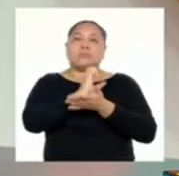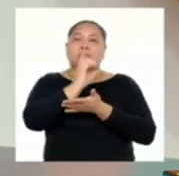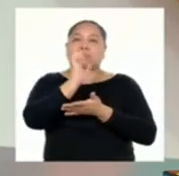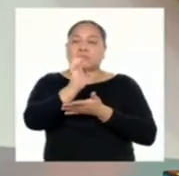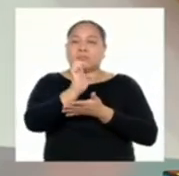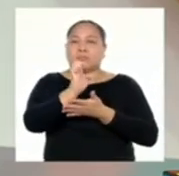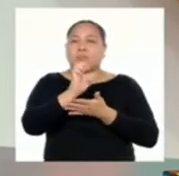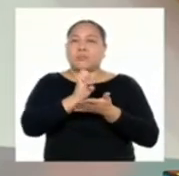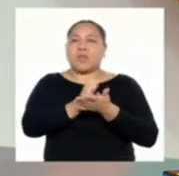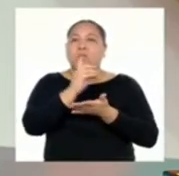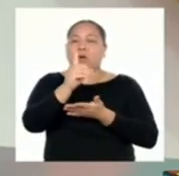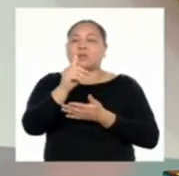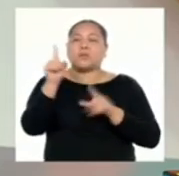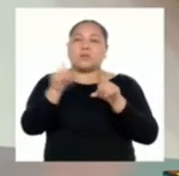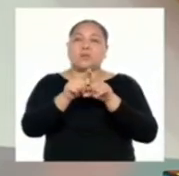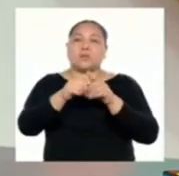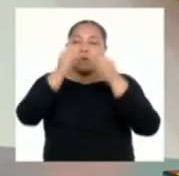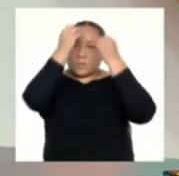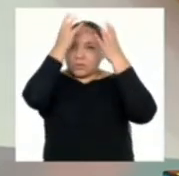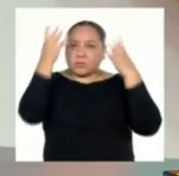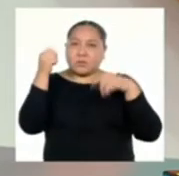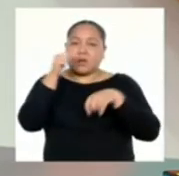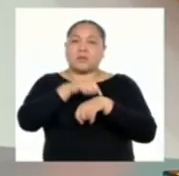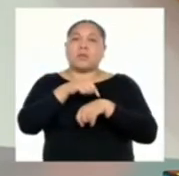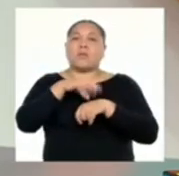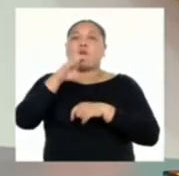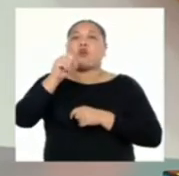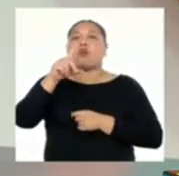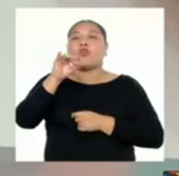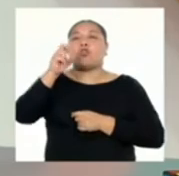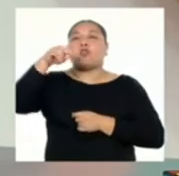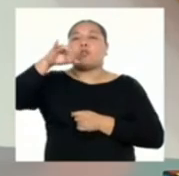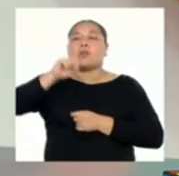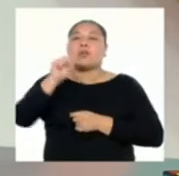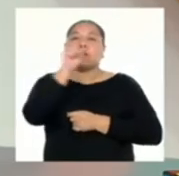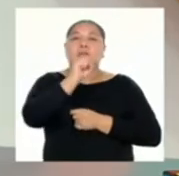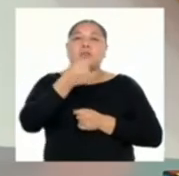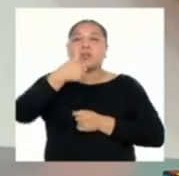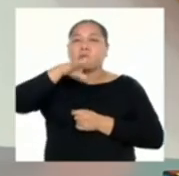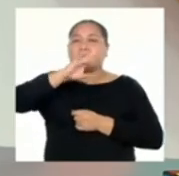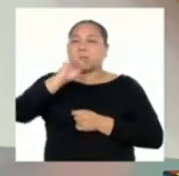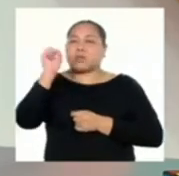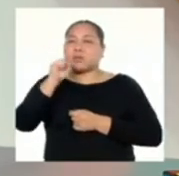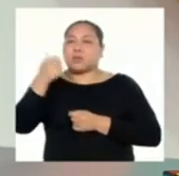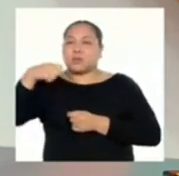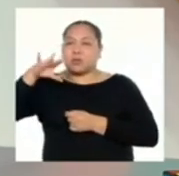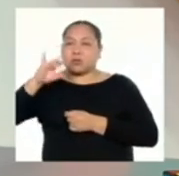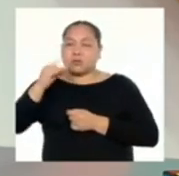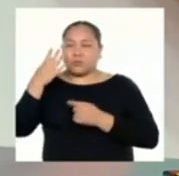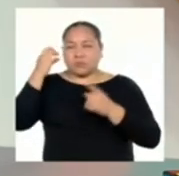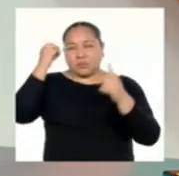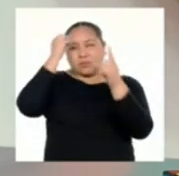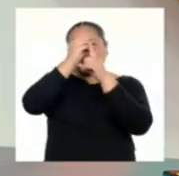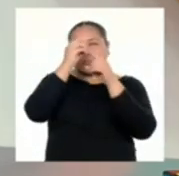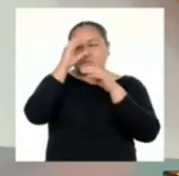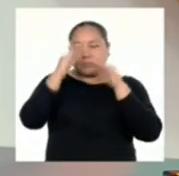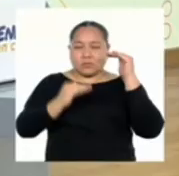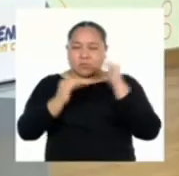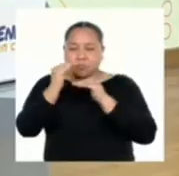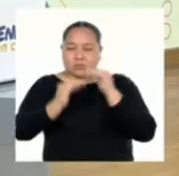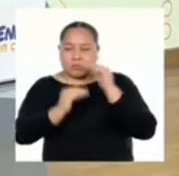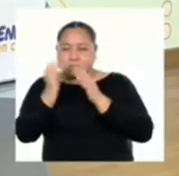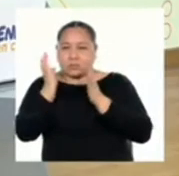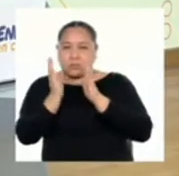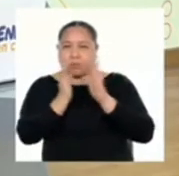del matrimonio, en la sociedad colonial del siglo XVII y XVIII, con el fin de desarrollar nuestro